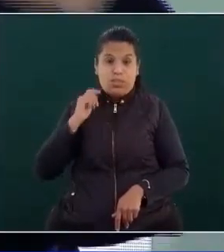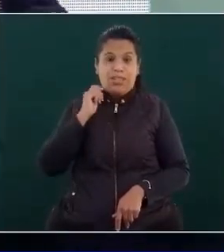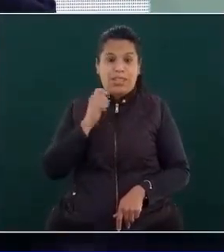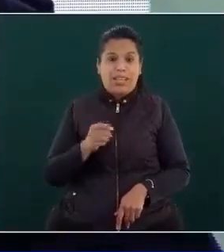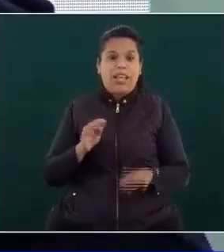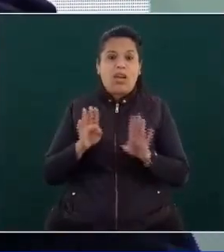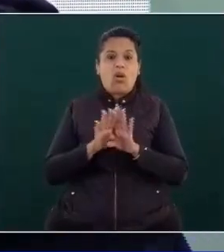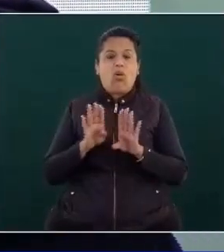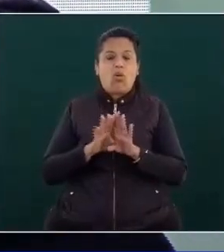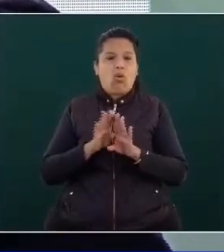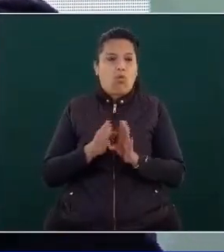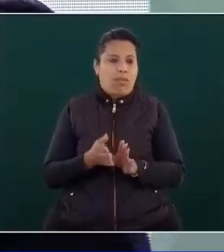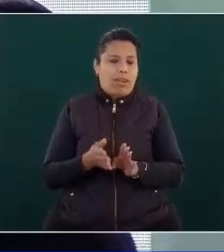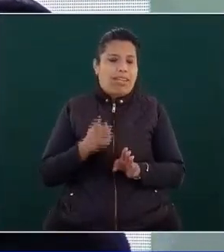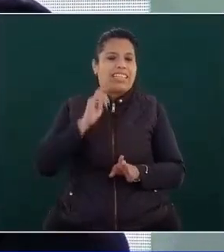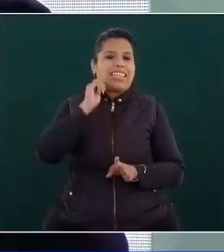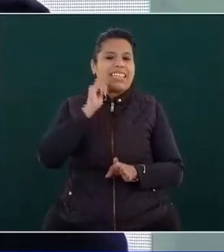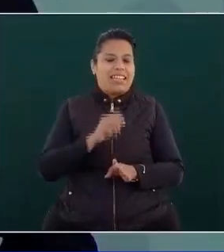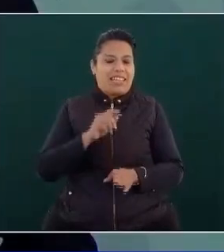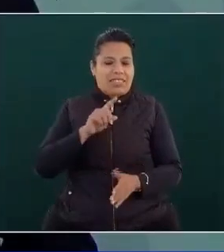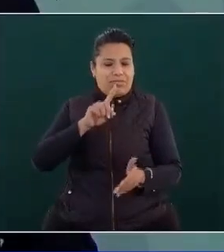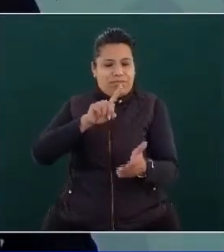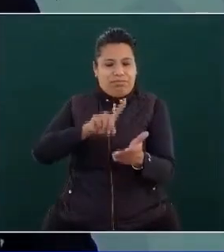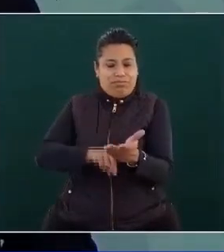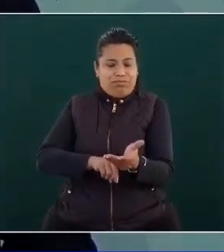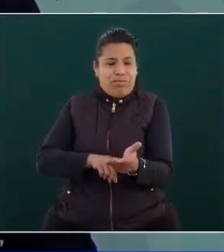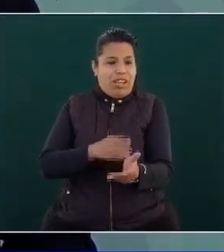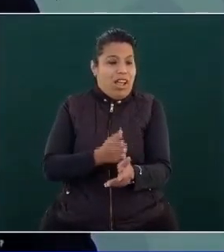tenemos otra visión de lo que está pasando en México